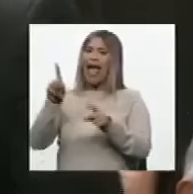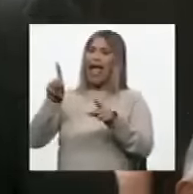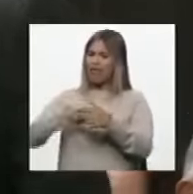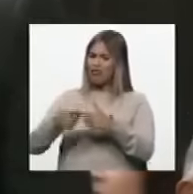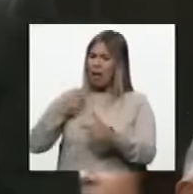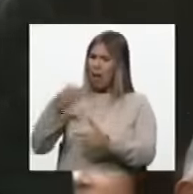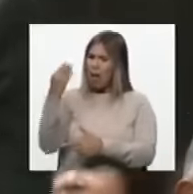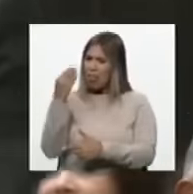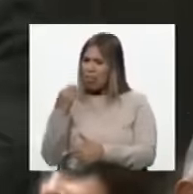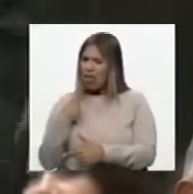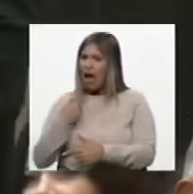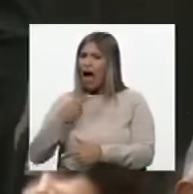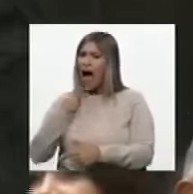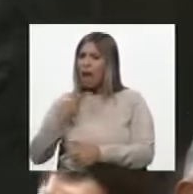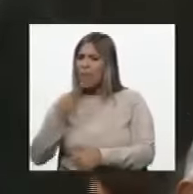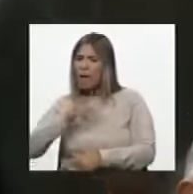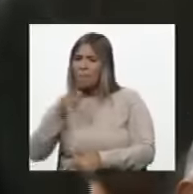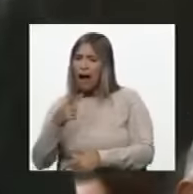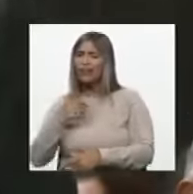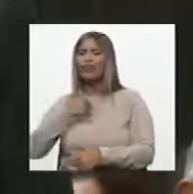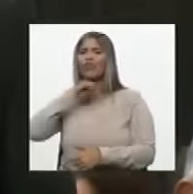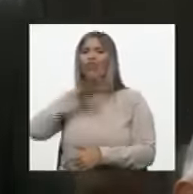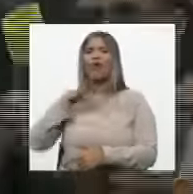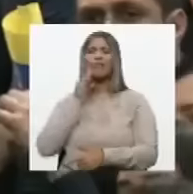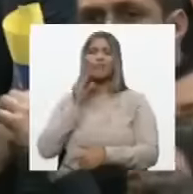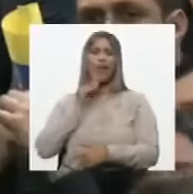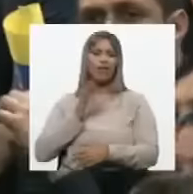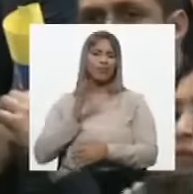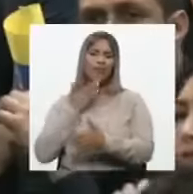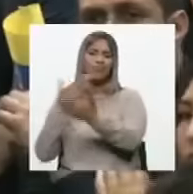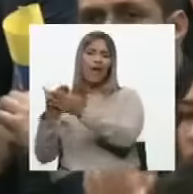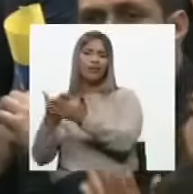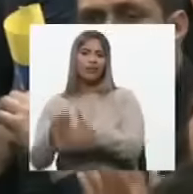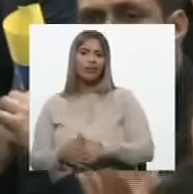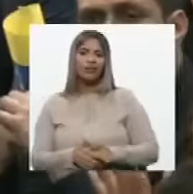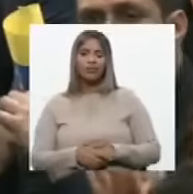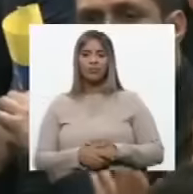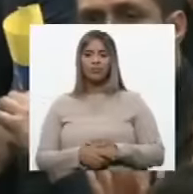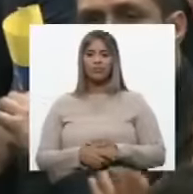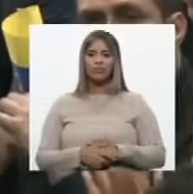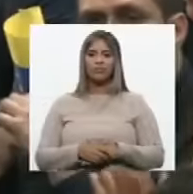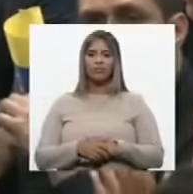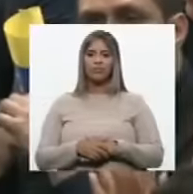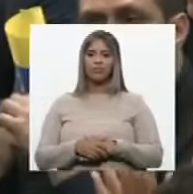echen a mí cuentos de historia, que bastante que me la sé. Muchas gracias.